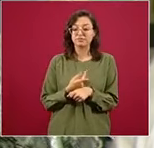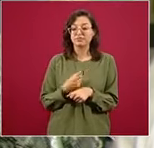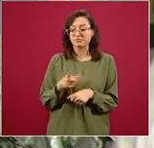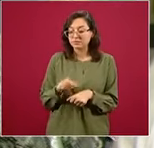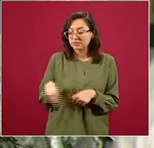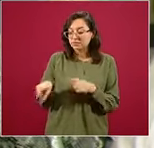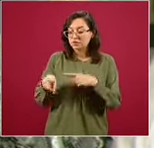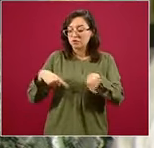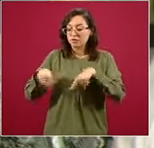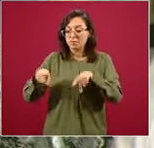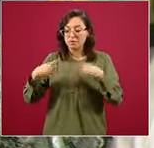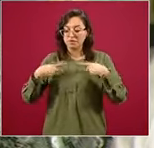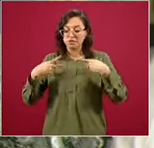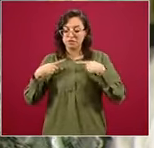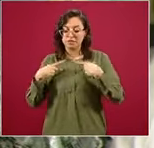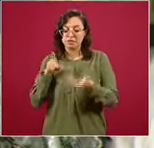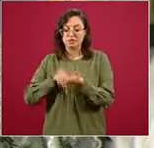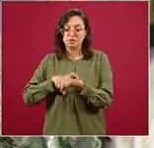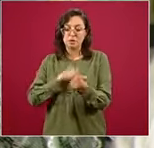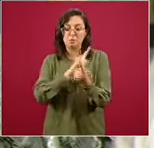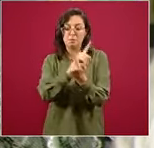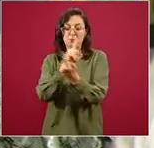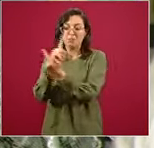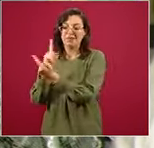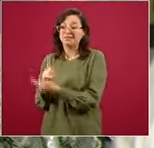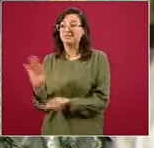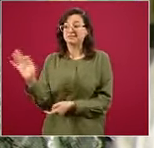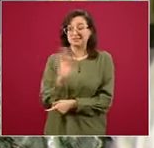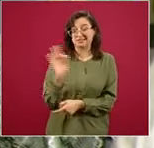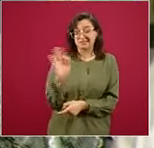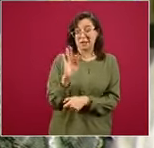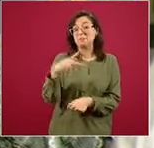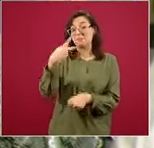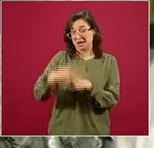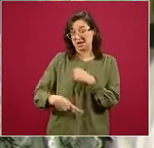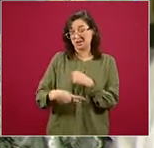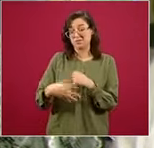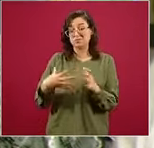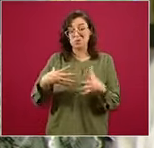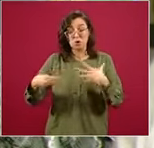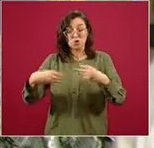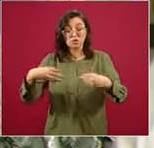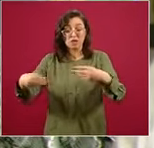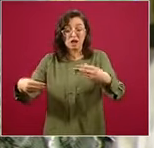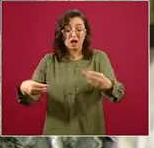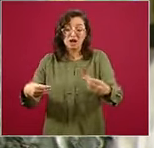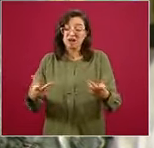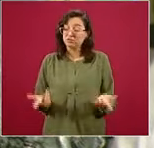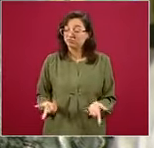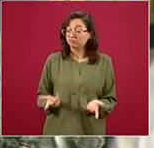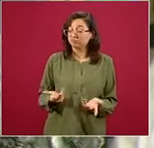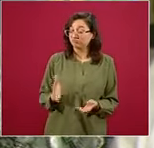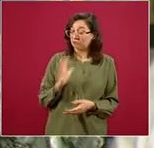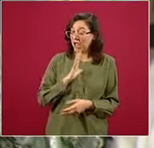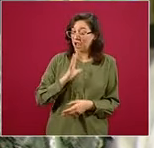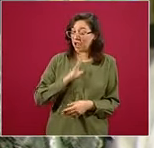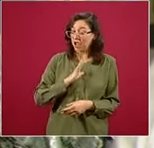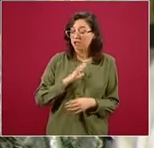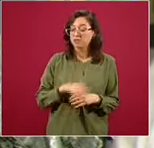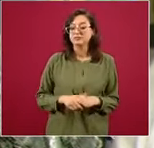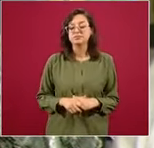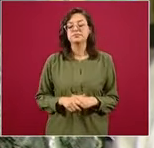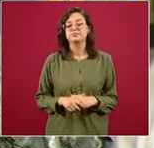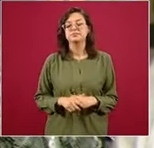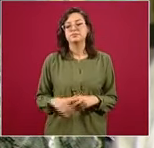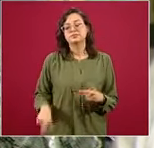estos futbolistas y para otros jugadores, qué tan peligroso es que precisamente pues hayan tenido contacto con ellos. En